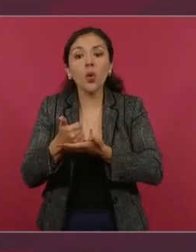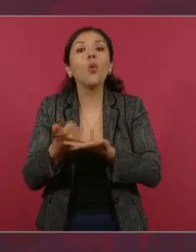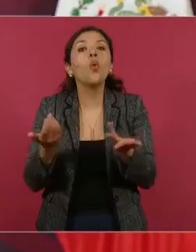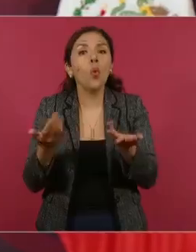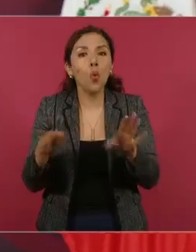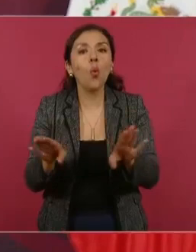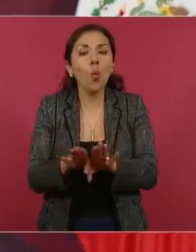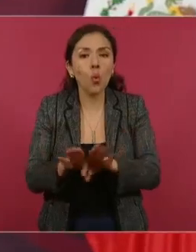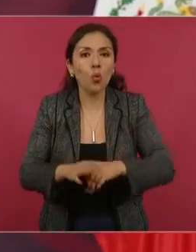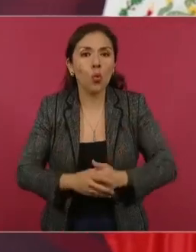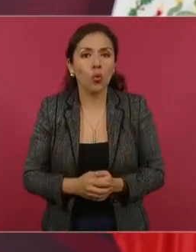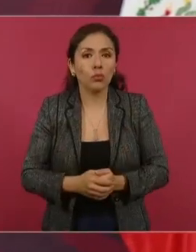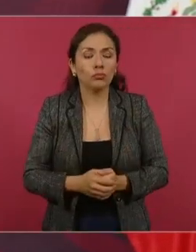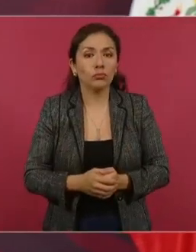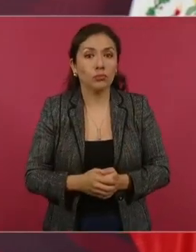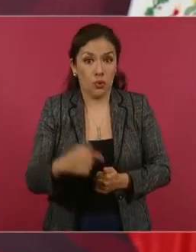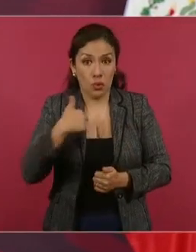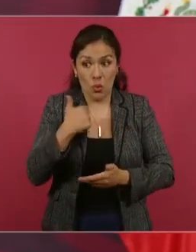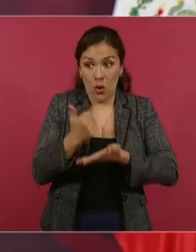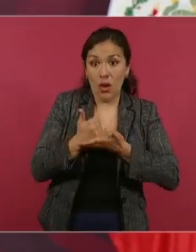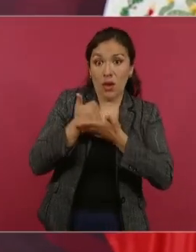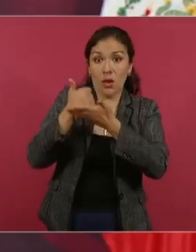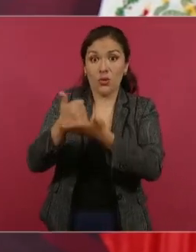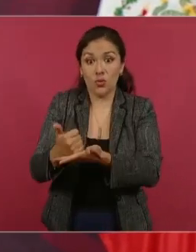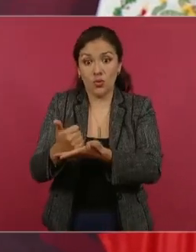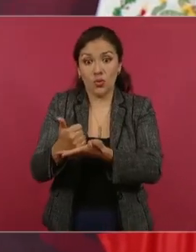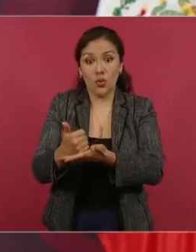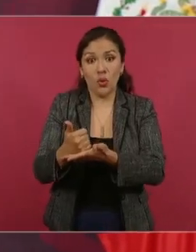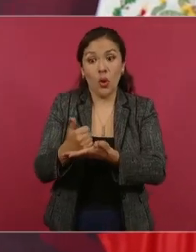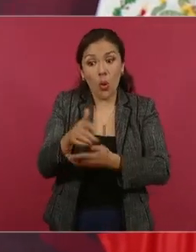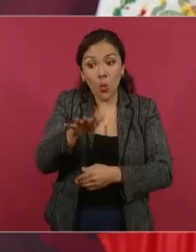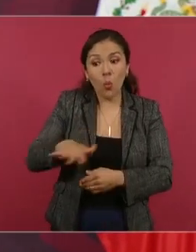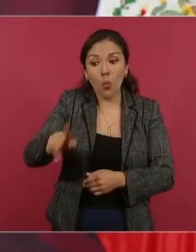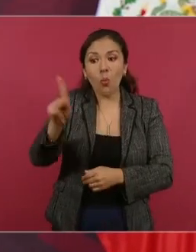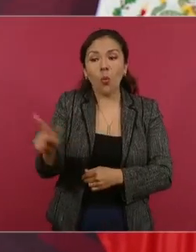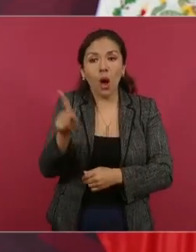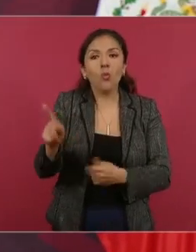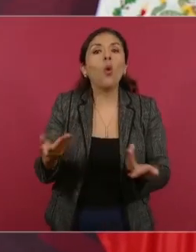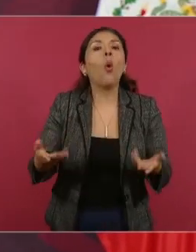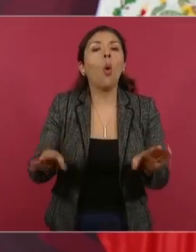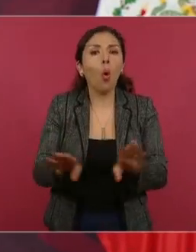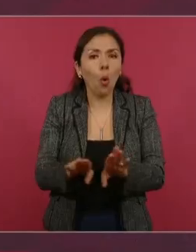cómo ayudamos a nuestros pueblos?